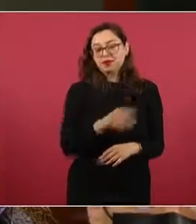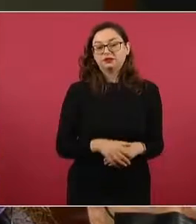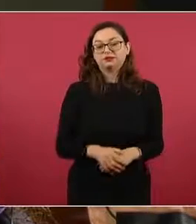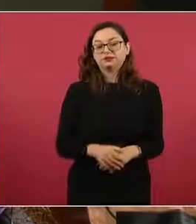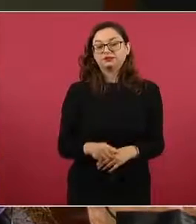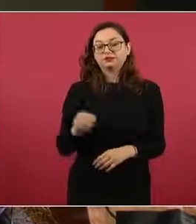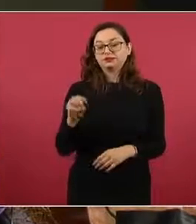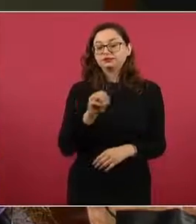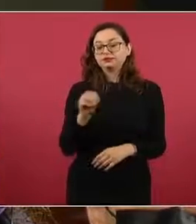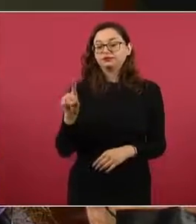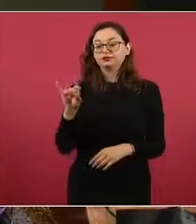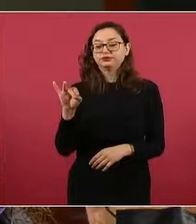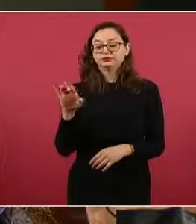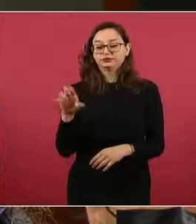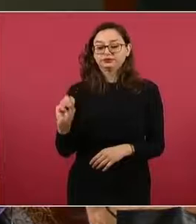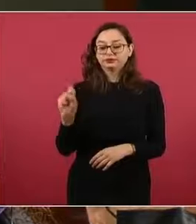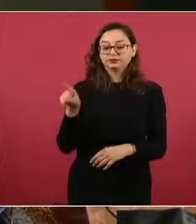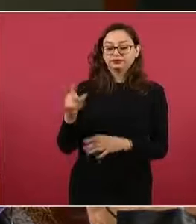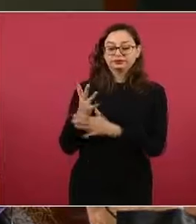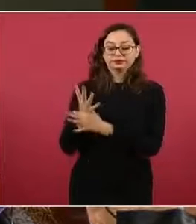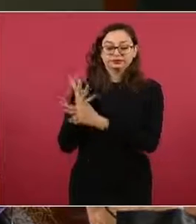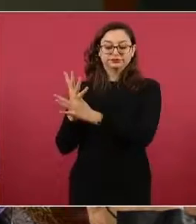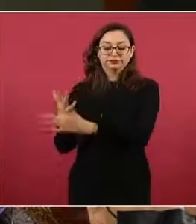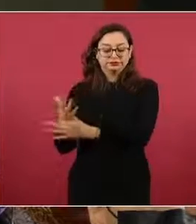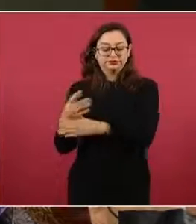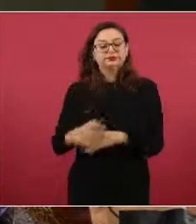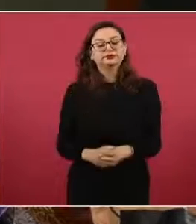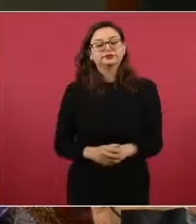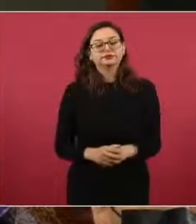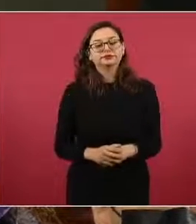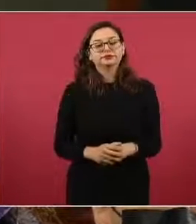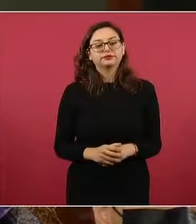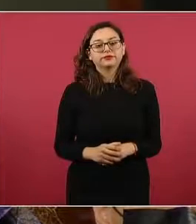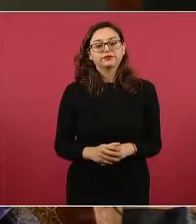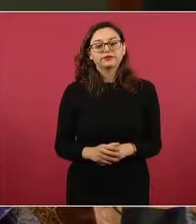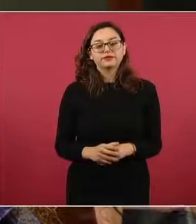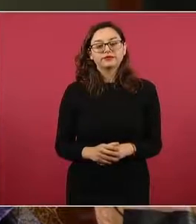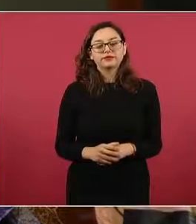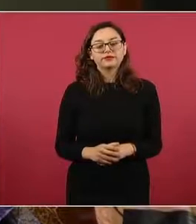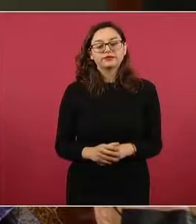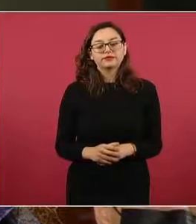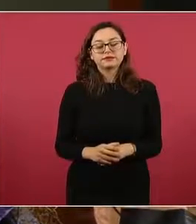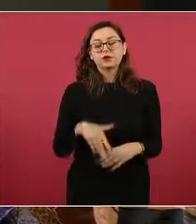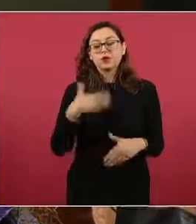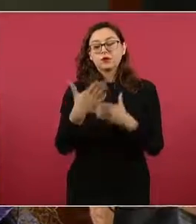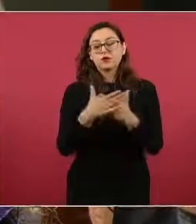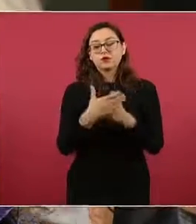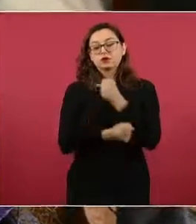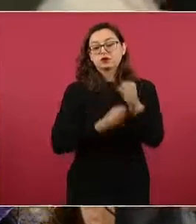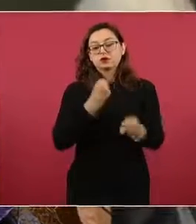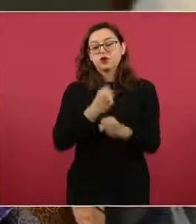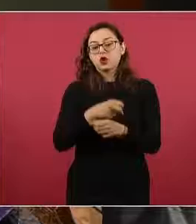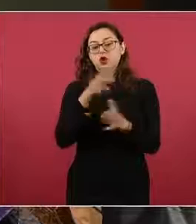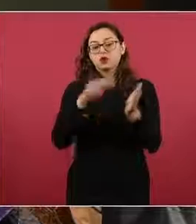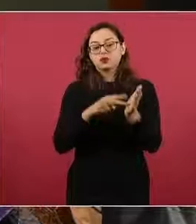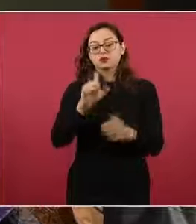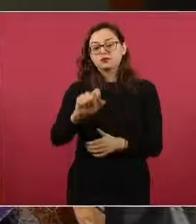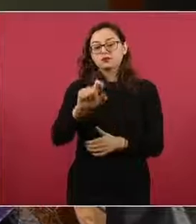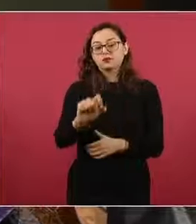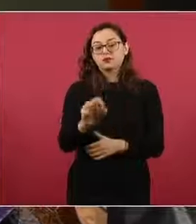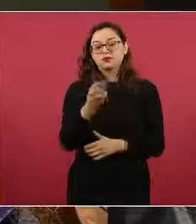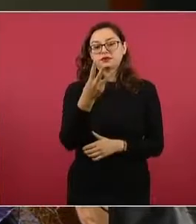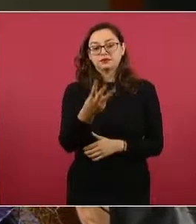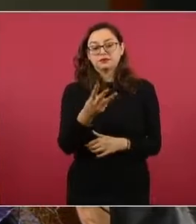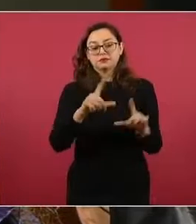que México no podrá evitar una recesión en el 2023?